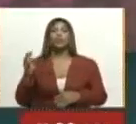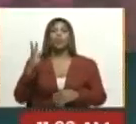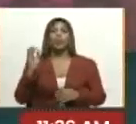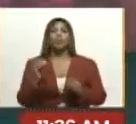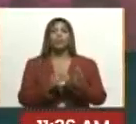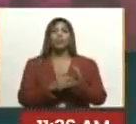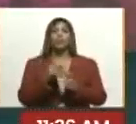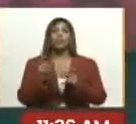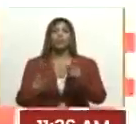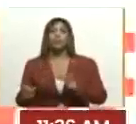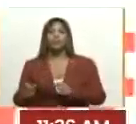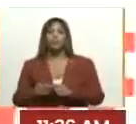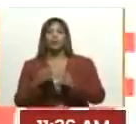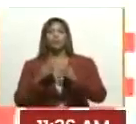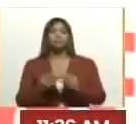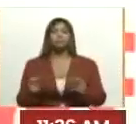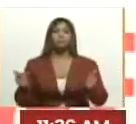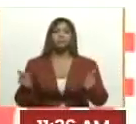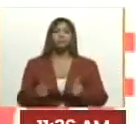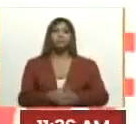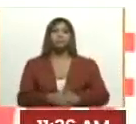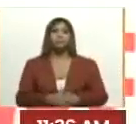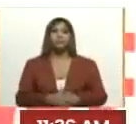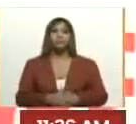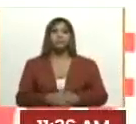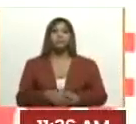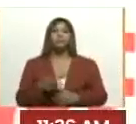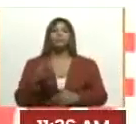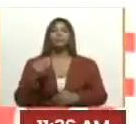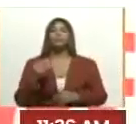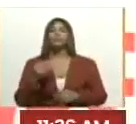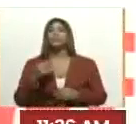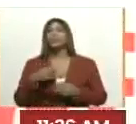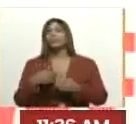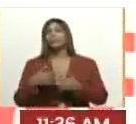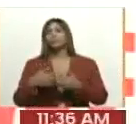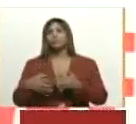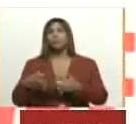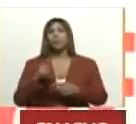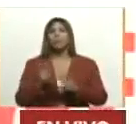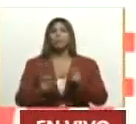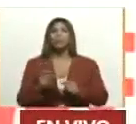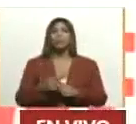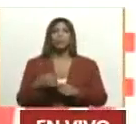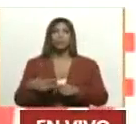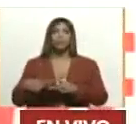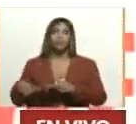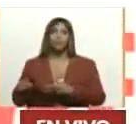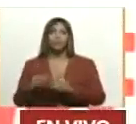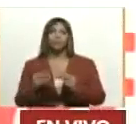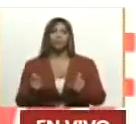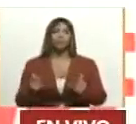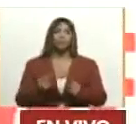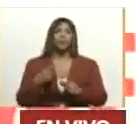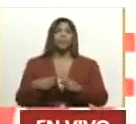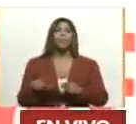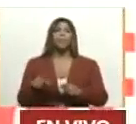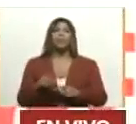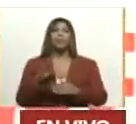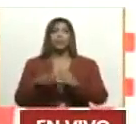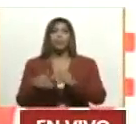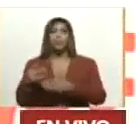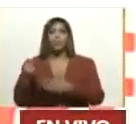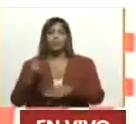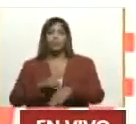compañeros desaparecidos y varias decenas de miles de prisioneros políticos. Pero resulta que cuando pasa